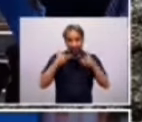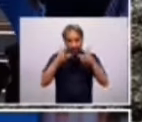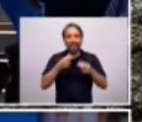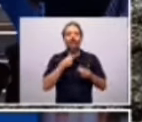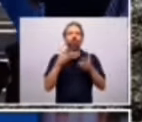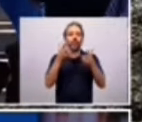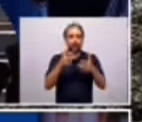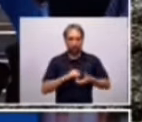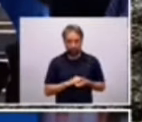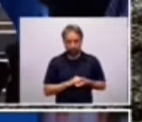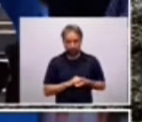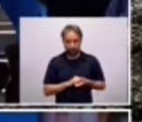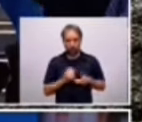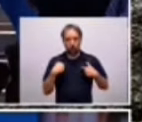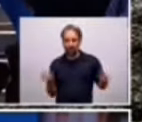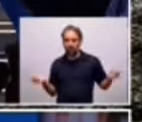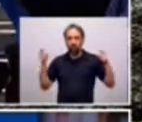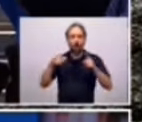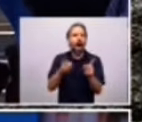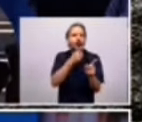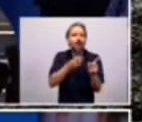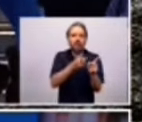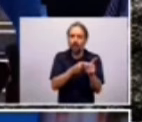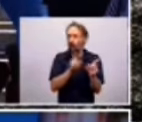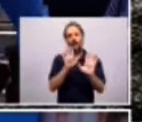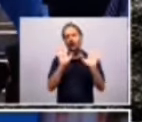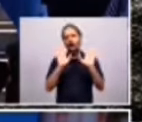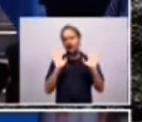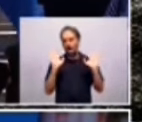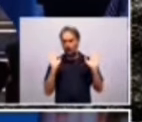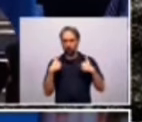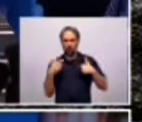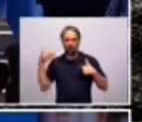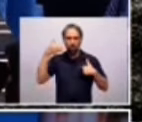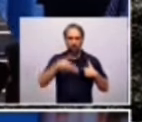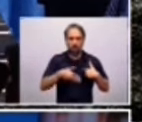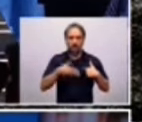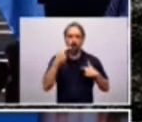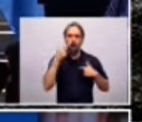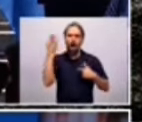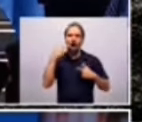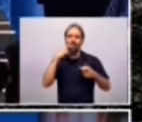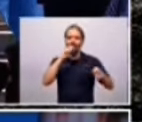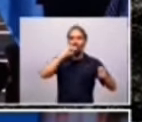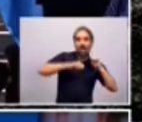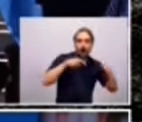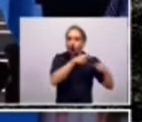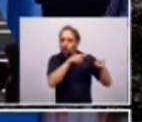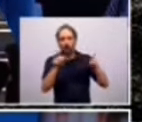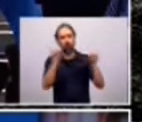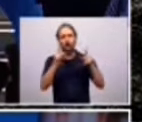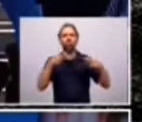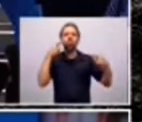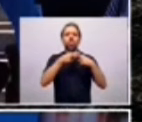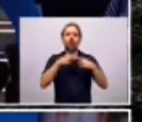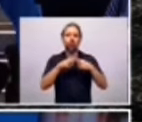Estorbar. Claro. A ver, ahí, retardar. Hay un criterio que es muy interesante, que es la reversión